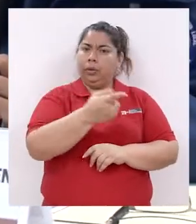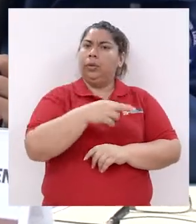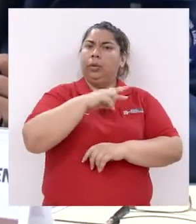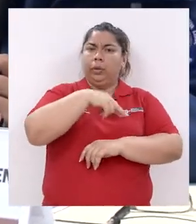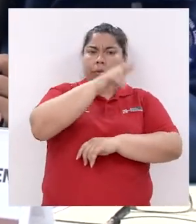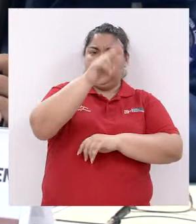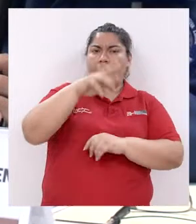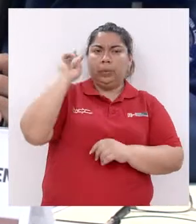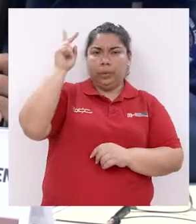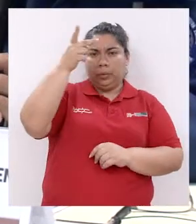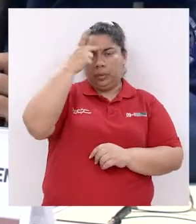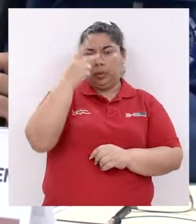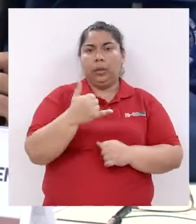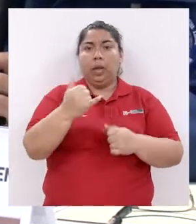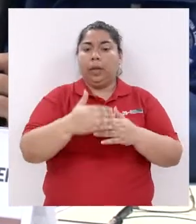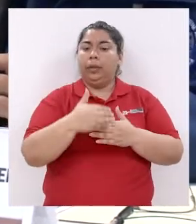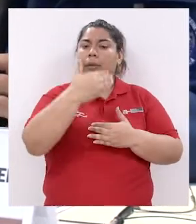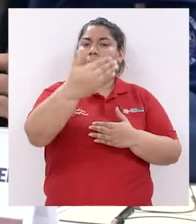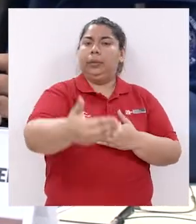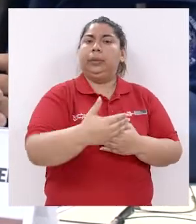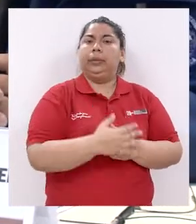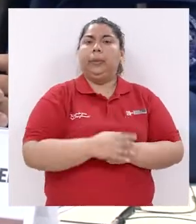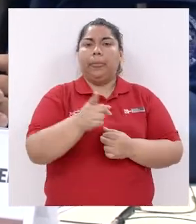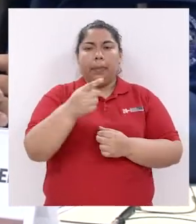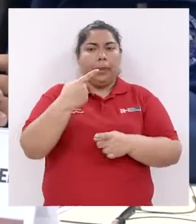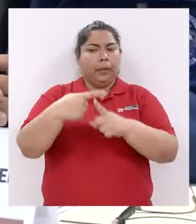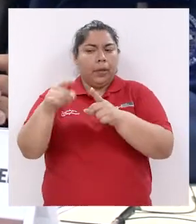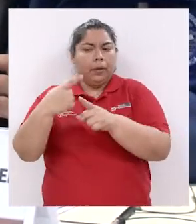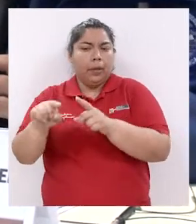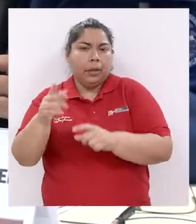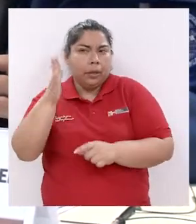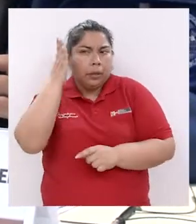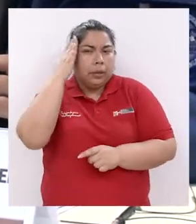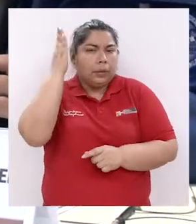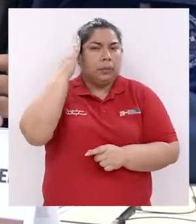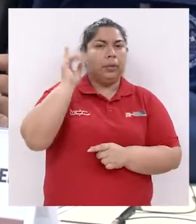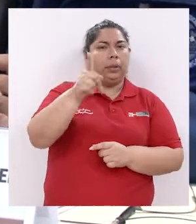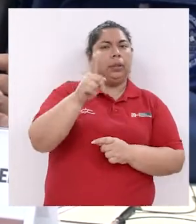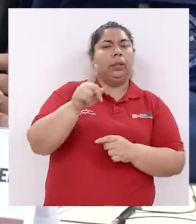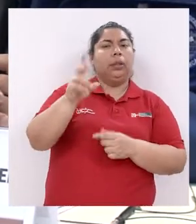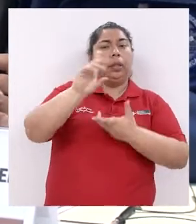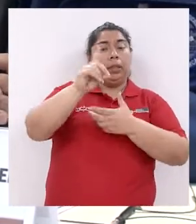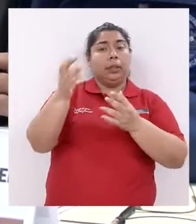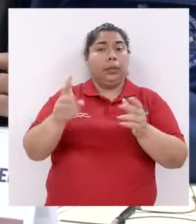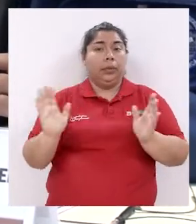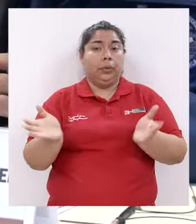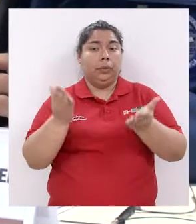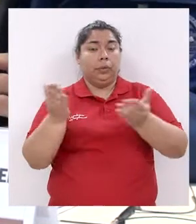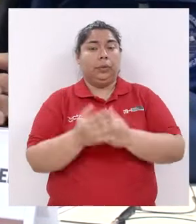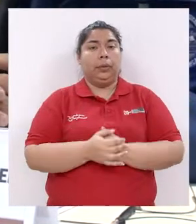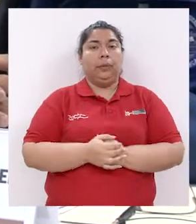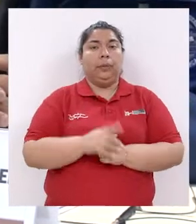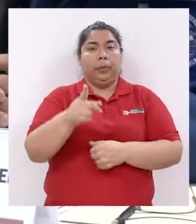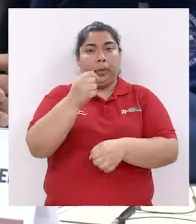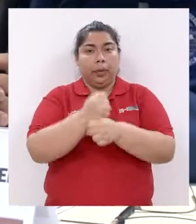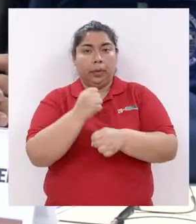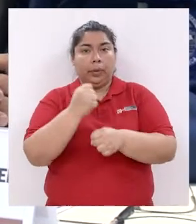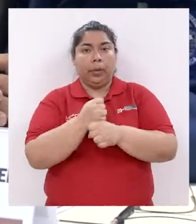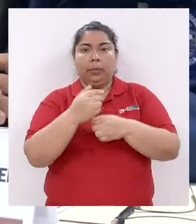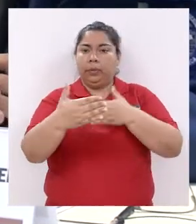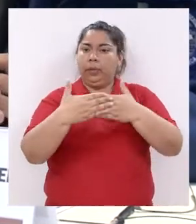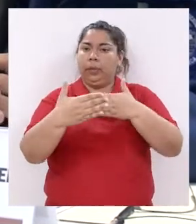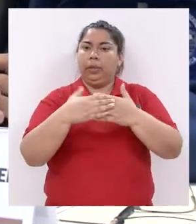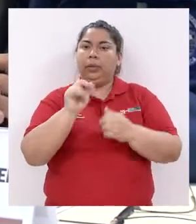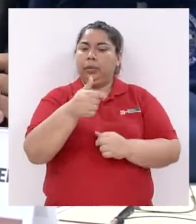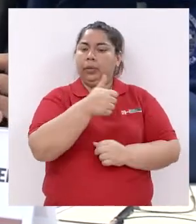gobiernos regionales, en todas las instancias, a través de las diversas gerencias de desarrollo social, donde están ahí trabajando